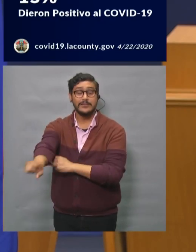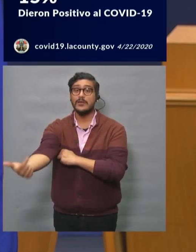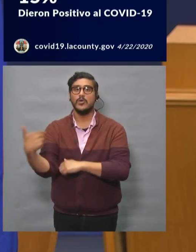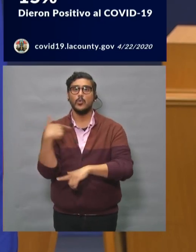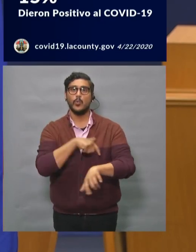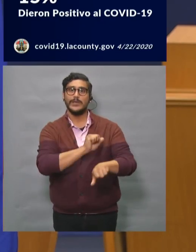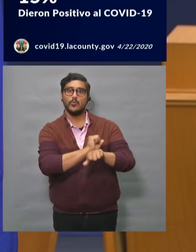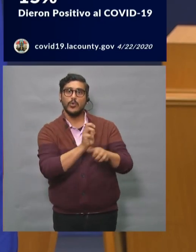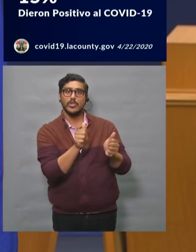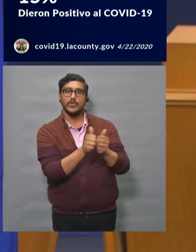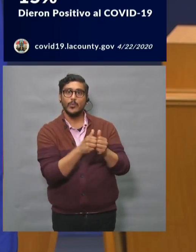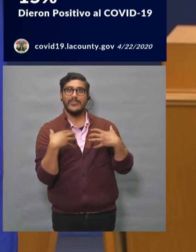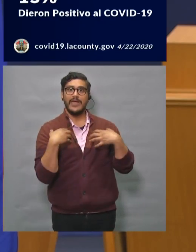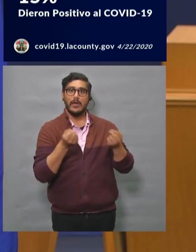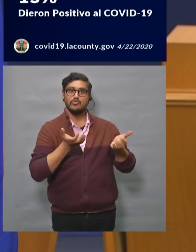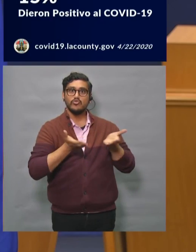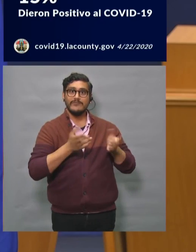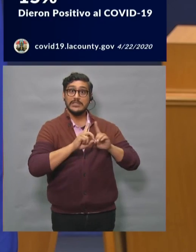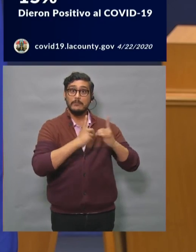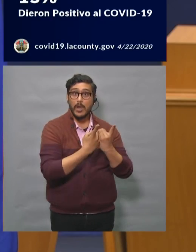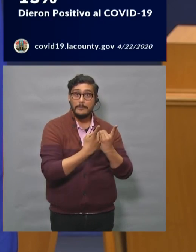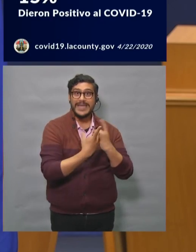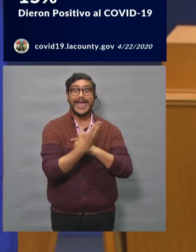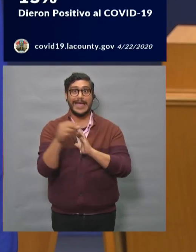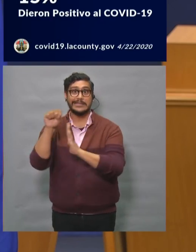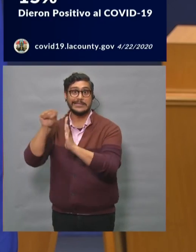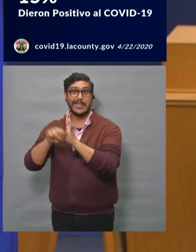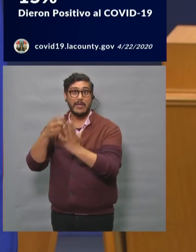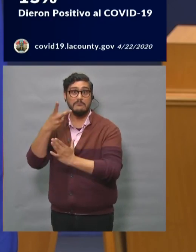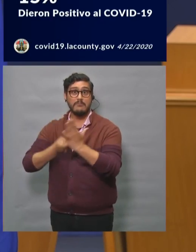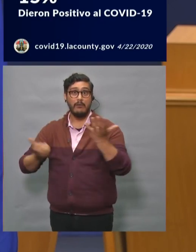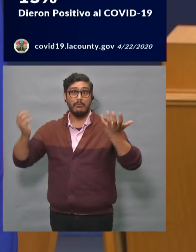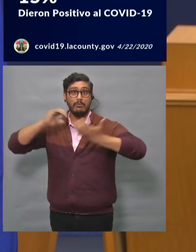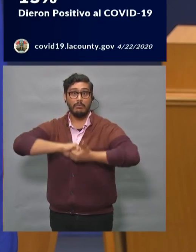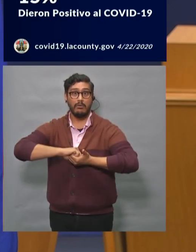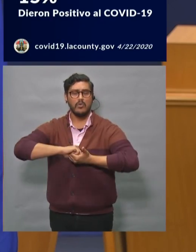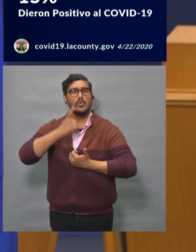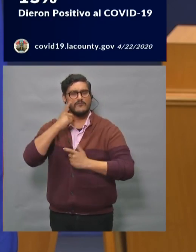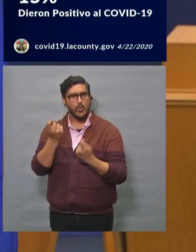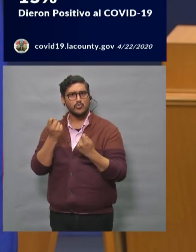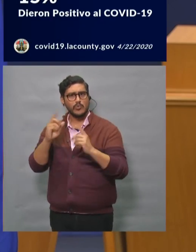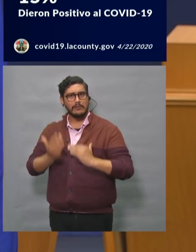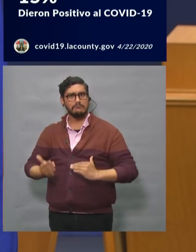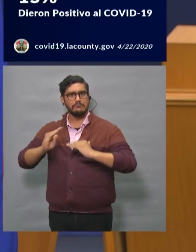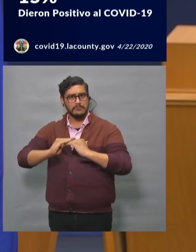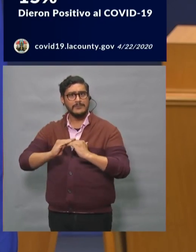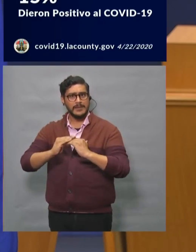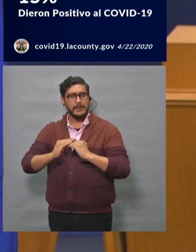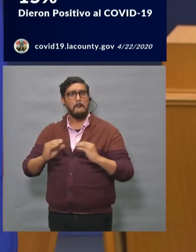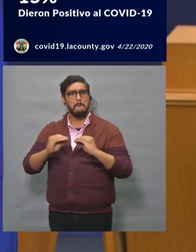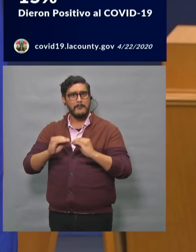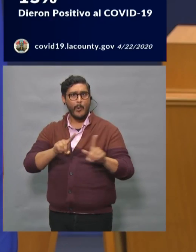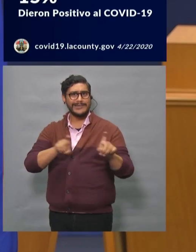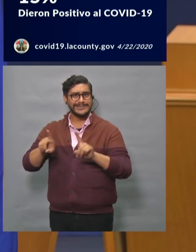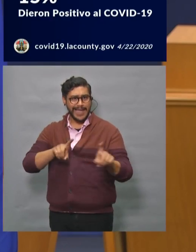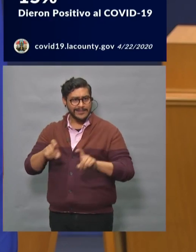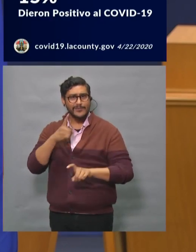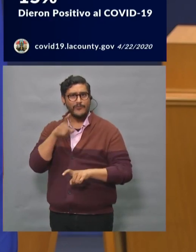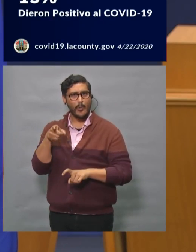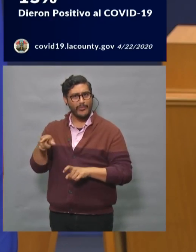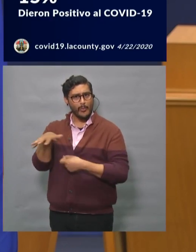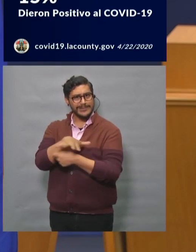de Servicios de Salud y el Estado para aumentar nuestra capacidad de ofrecer pruebas apropiadas en aquellos sitios